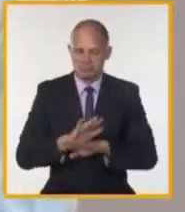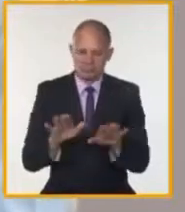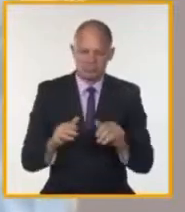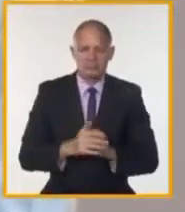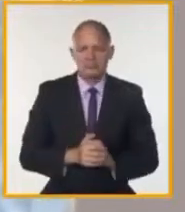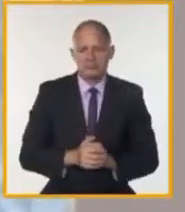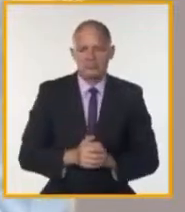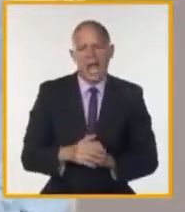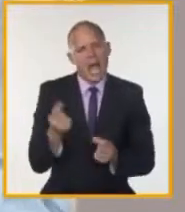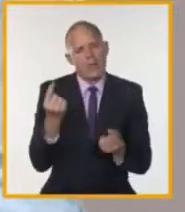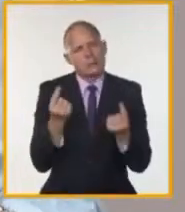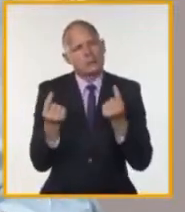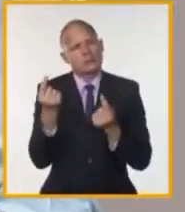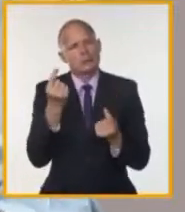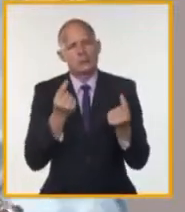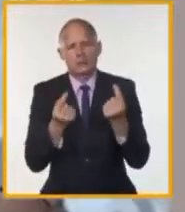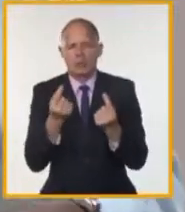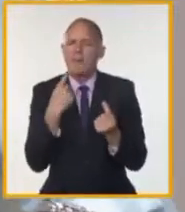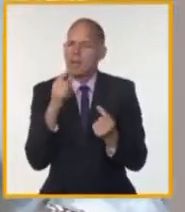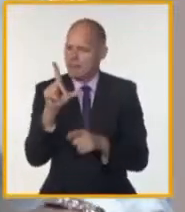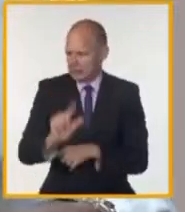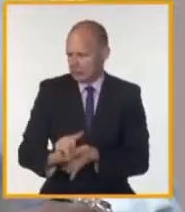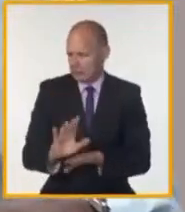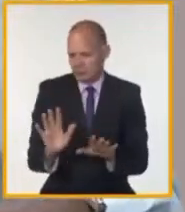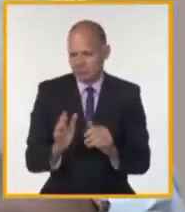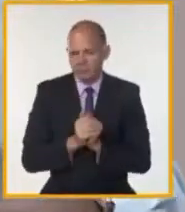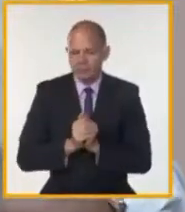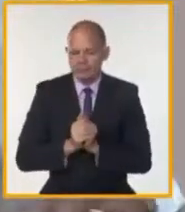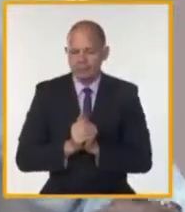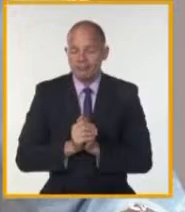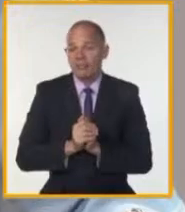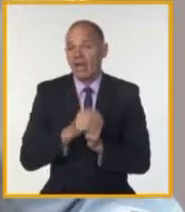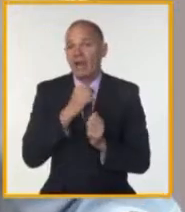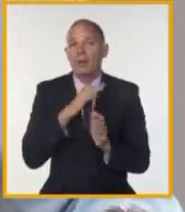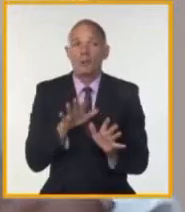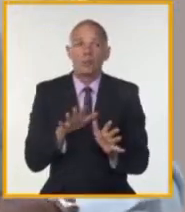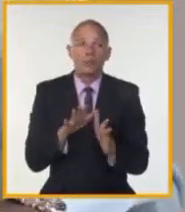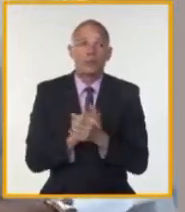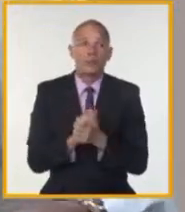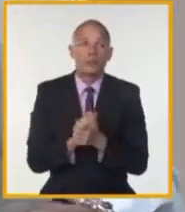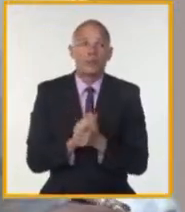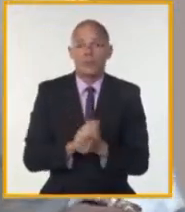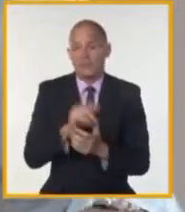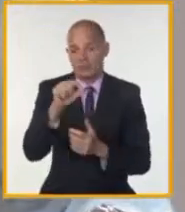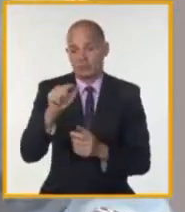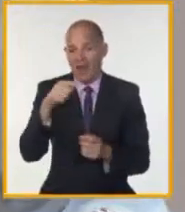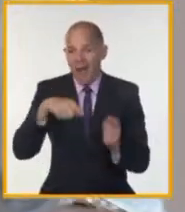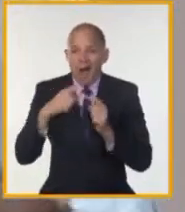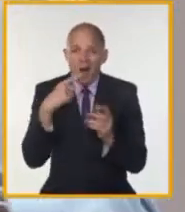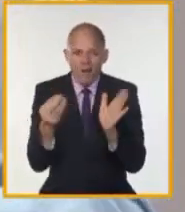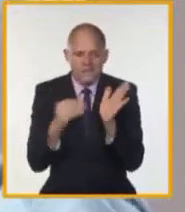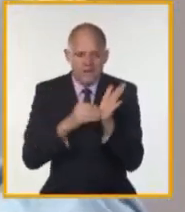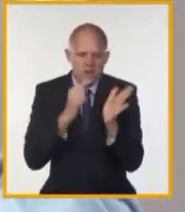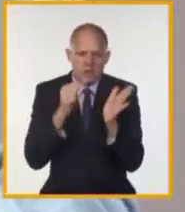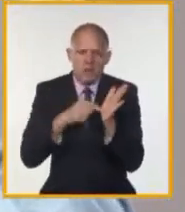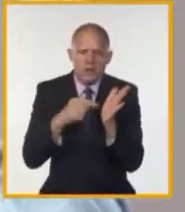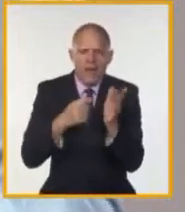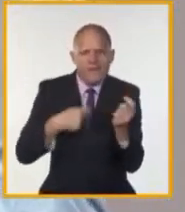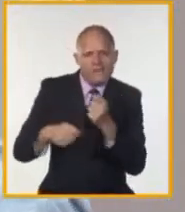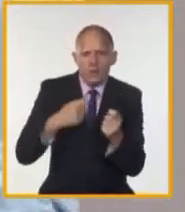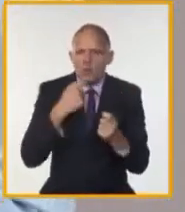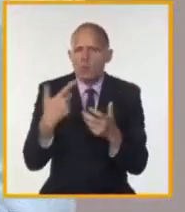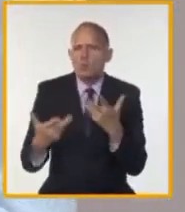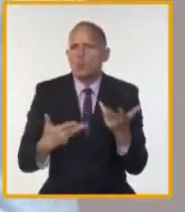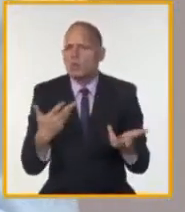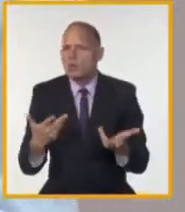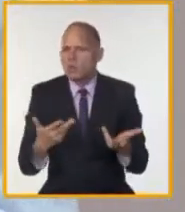se muestran como gestores de pasajes. Habría que hacer un análisis un poco más profundo de qué cosa es un gestor de pasajes y qué es lo que está aprobado como gestor de pasajes, que no es de este